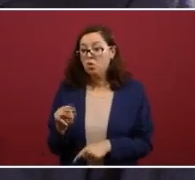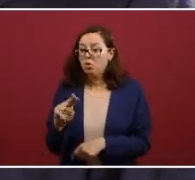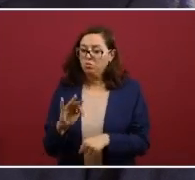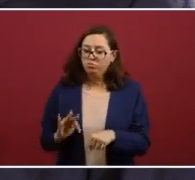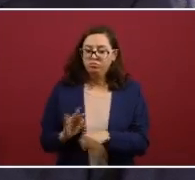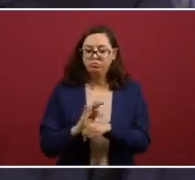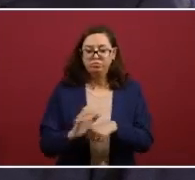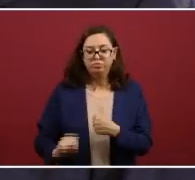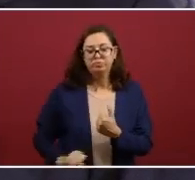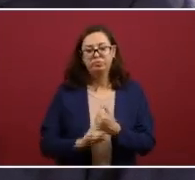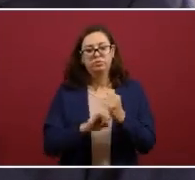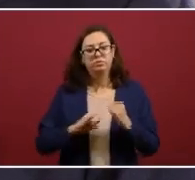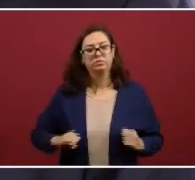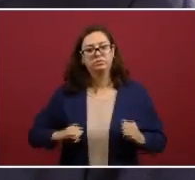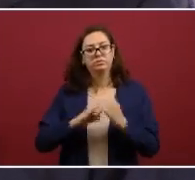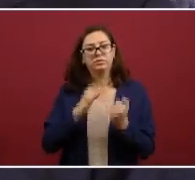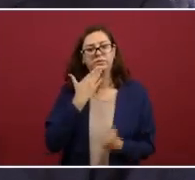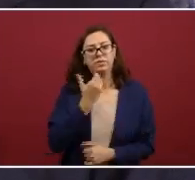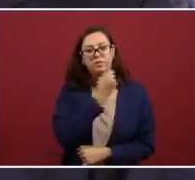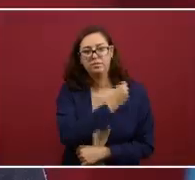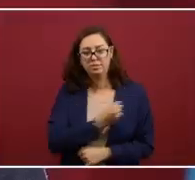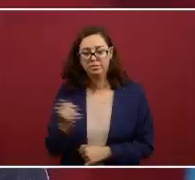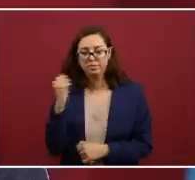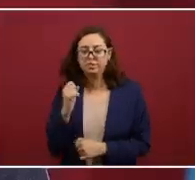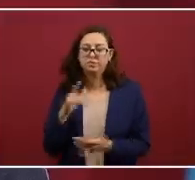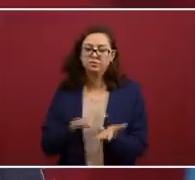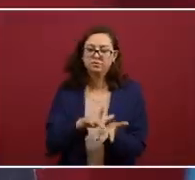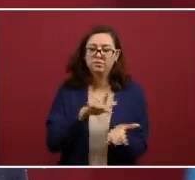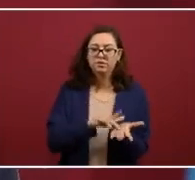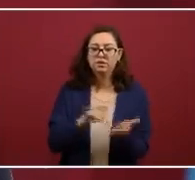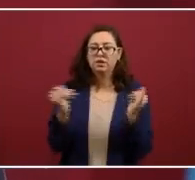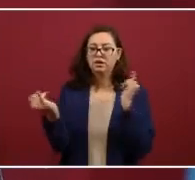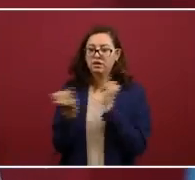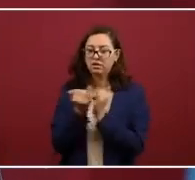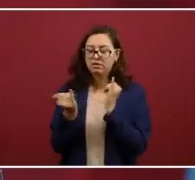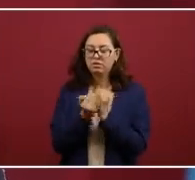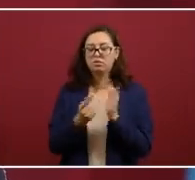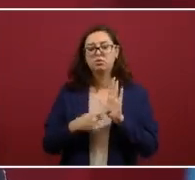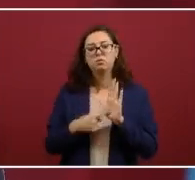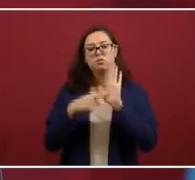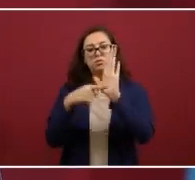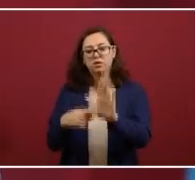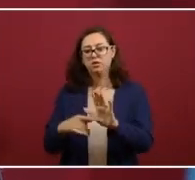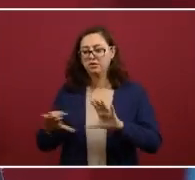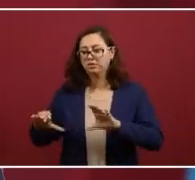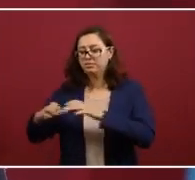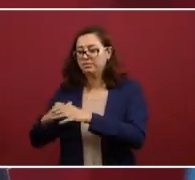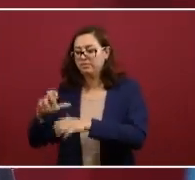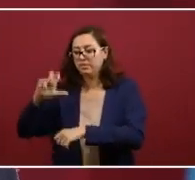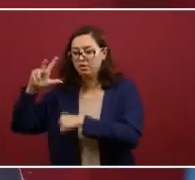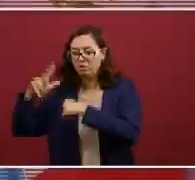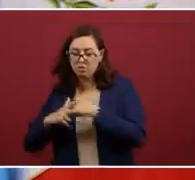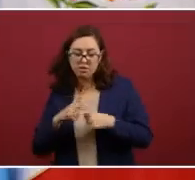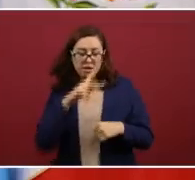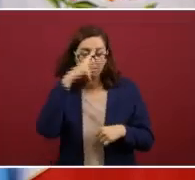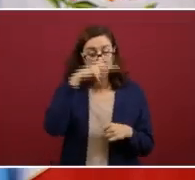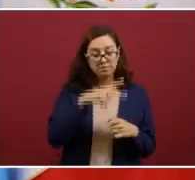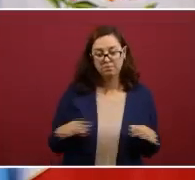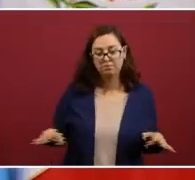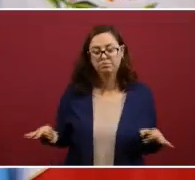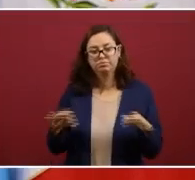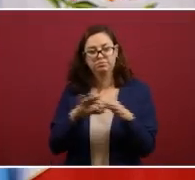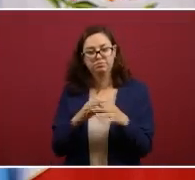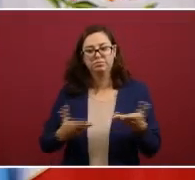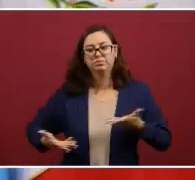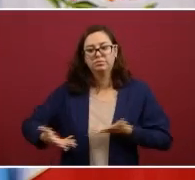sus agencias especializadas y muestra cómo compartimos valor básico Unión Europea y México, porque al final